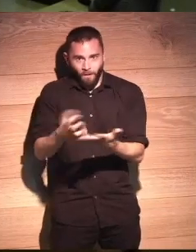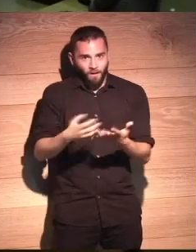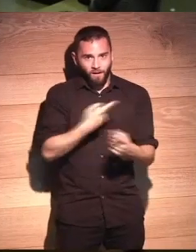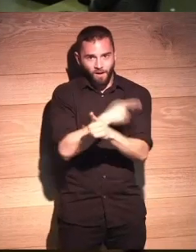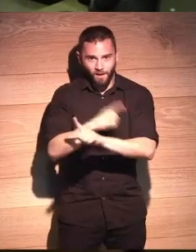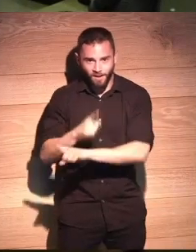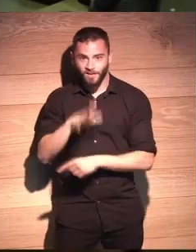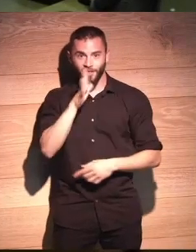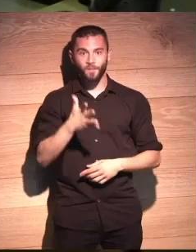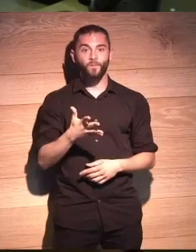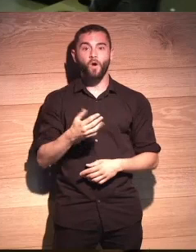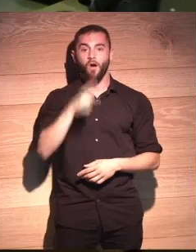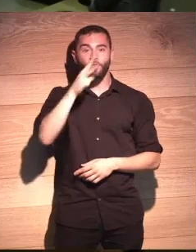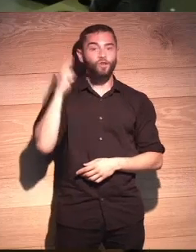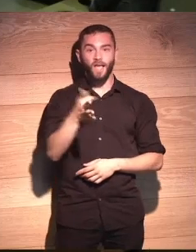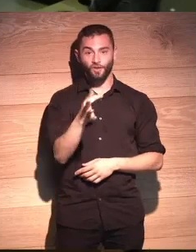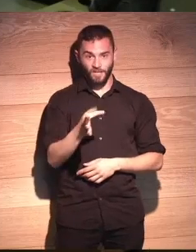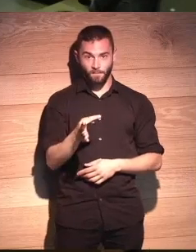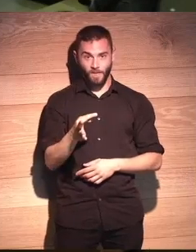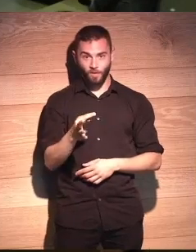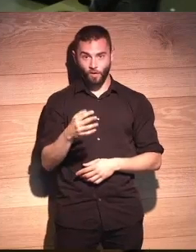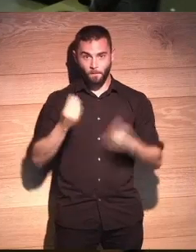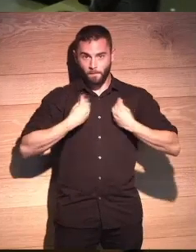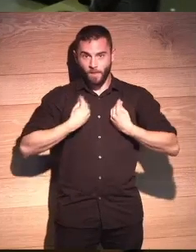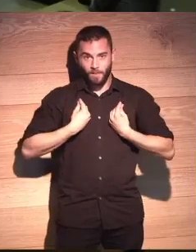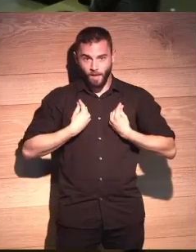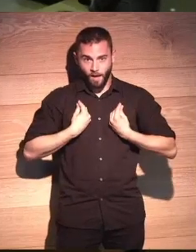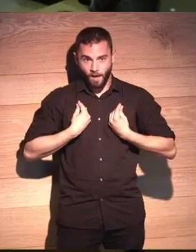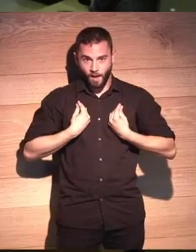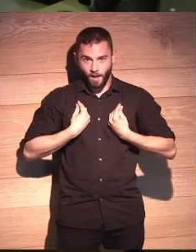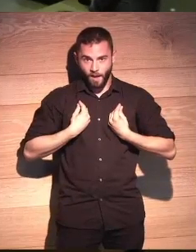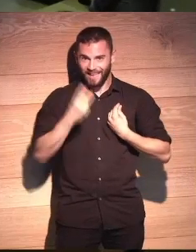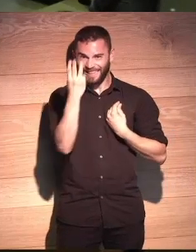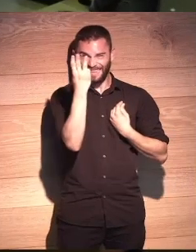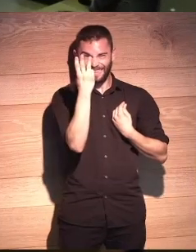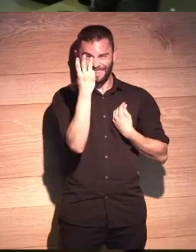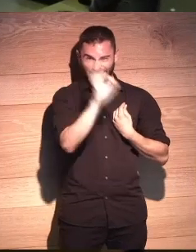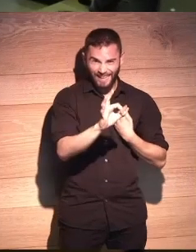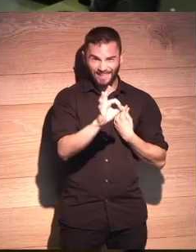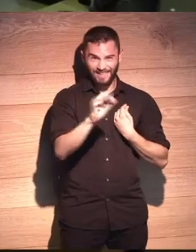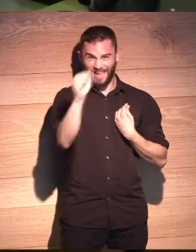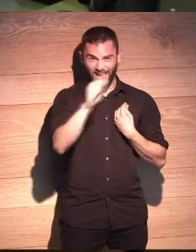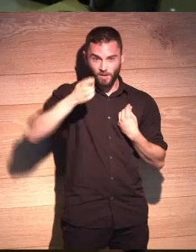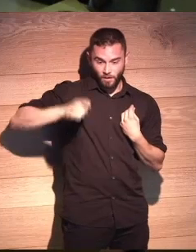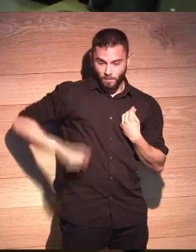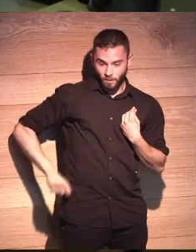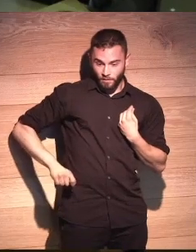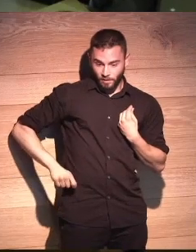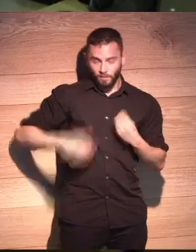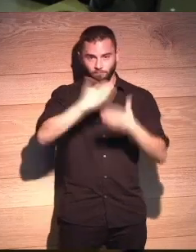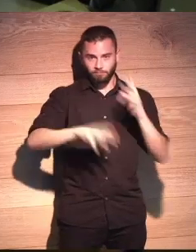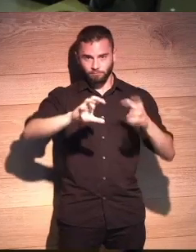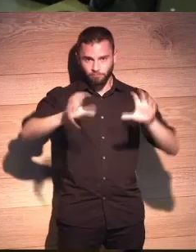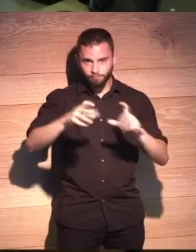porque hace ya 2 años y medio que dejé mi vida de casi 30 de profesional de los medios de